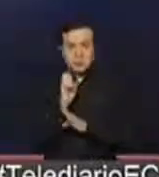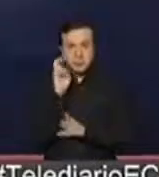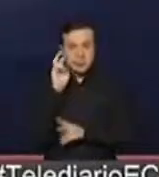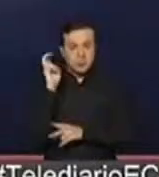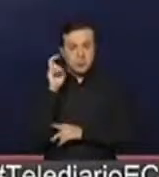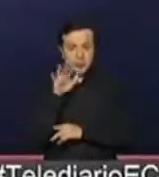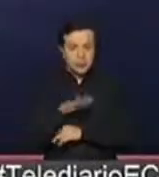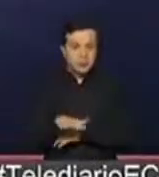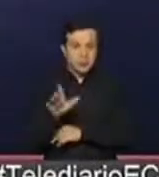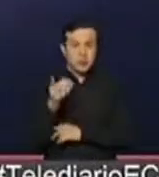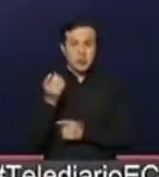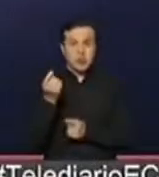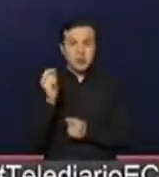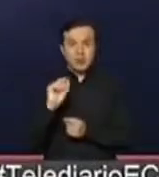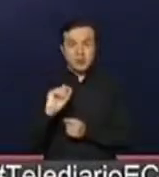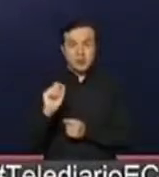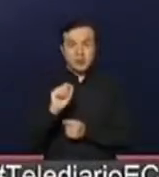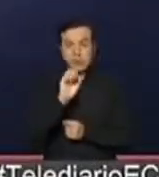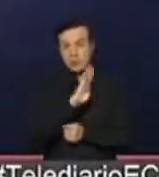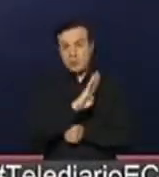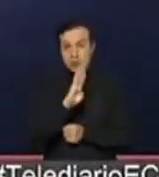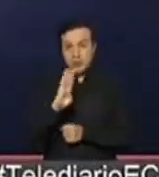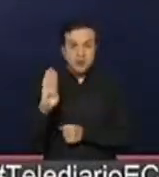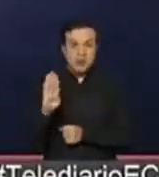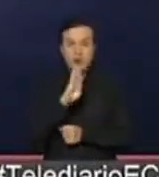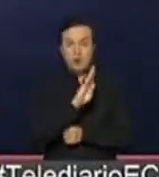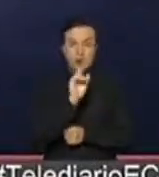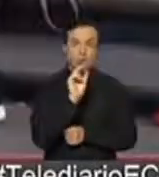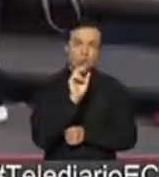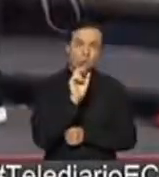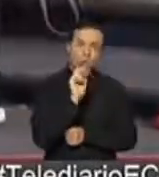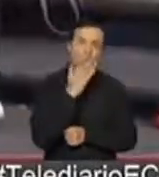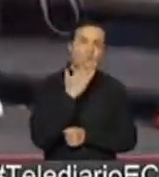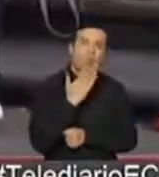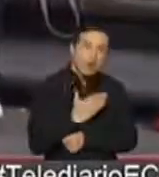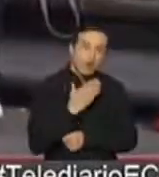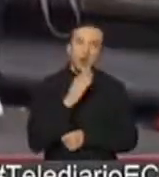turístico a precio de las 3B. Bueno, bonito y barato. Juan Carlos Figueroa,